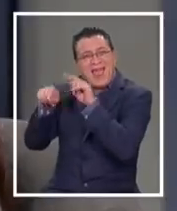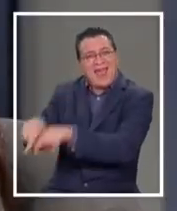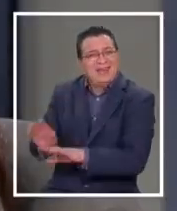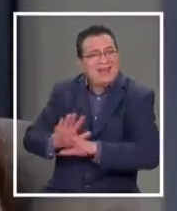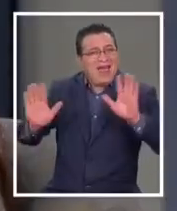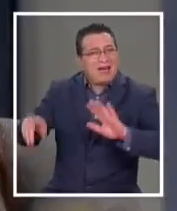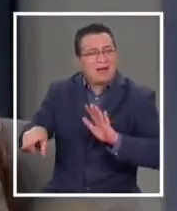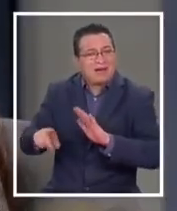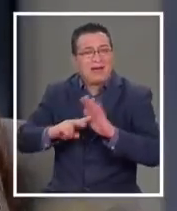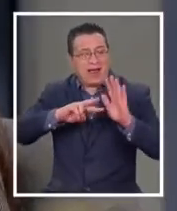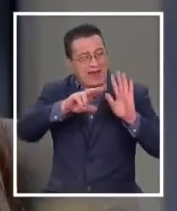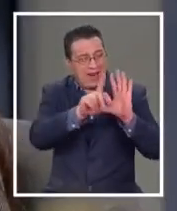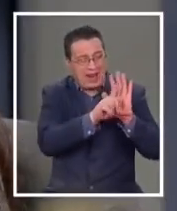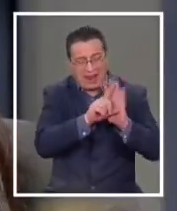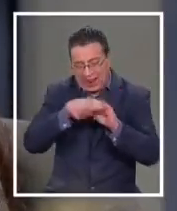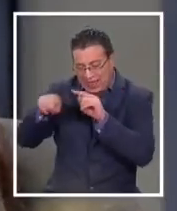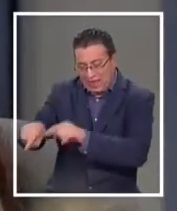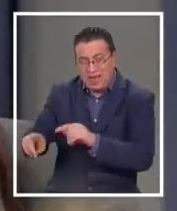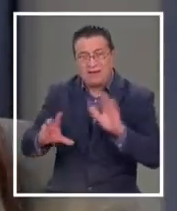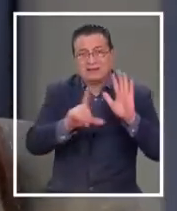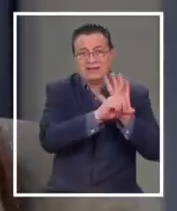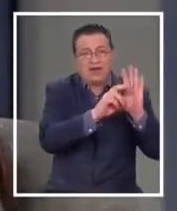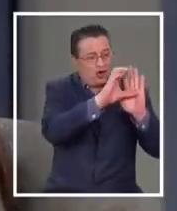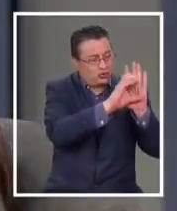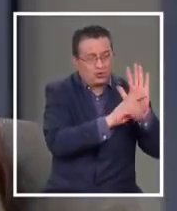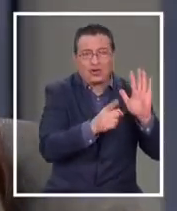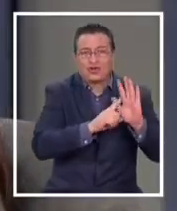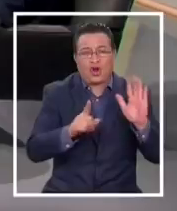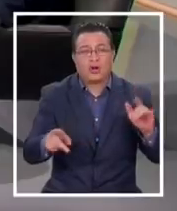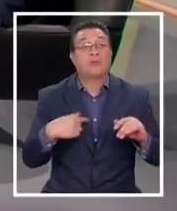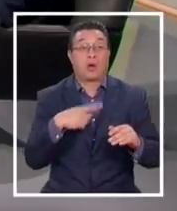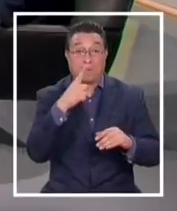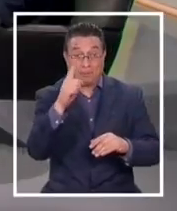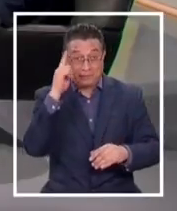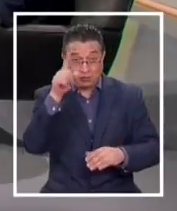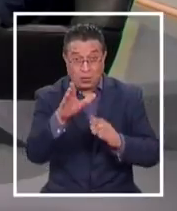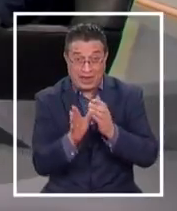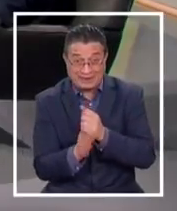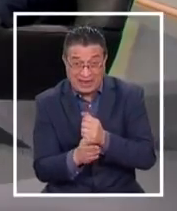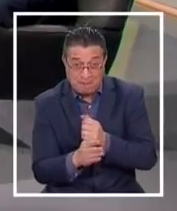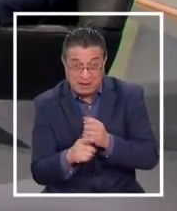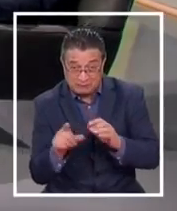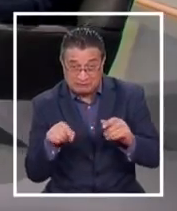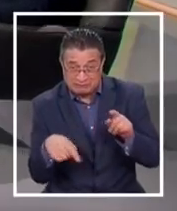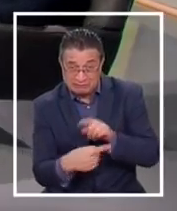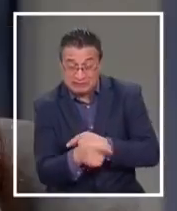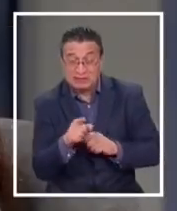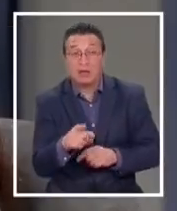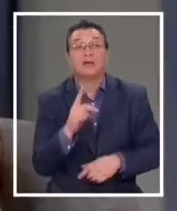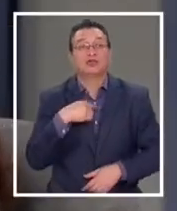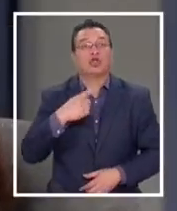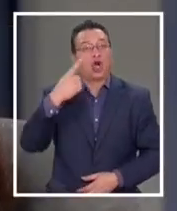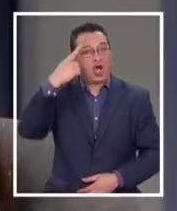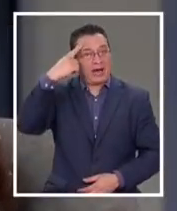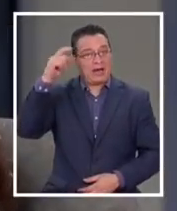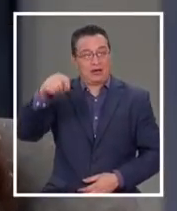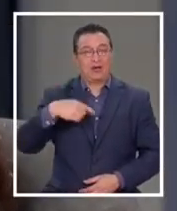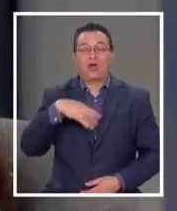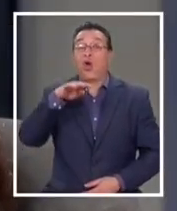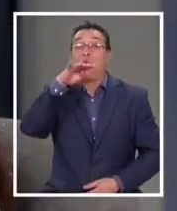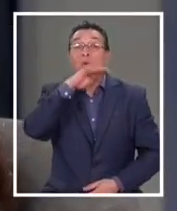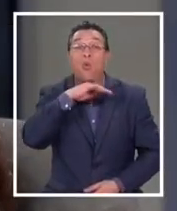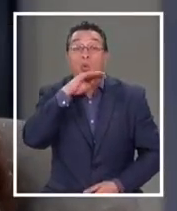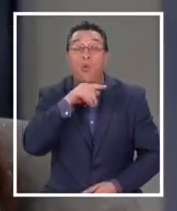están reformando las leyes a través de reformas constitucionales. ¿Están haciendo trampa, Natalia, a tu juicio? Yo, Matías, lo que creo es que se está ocupando